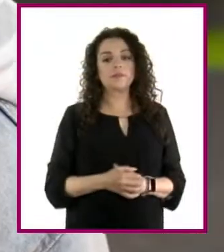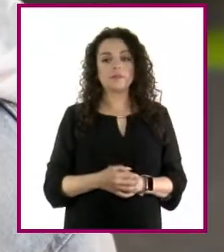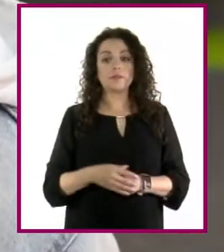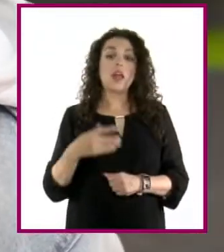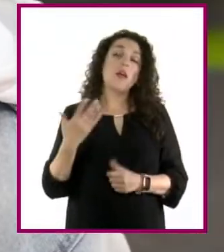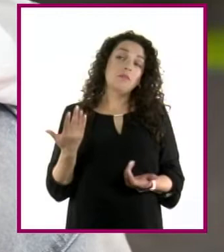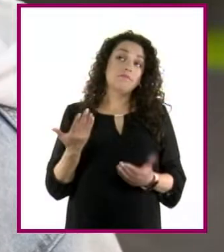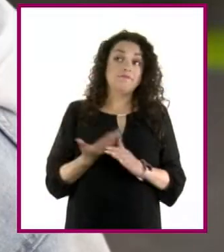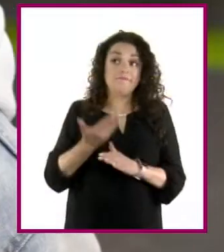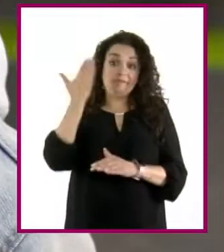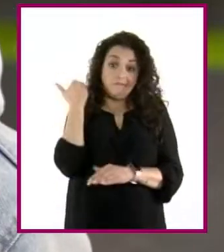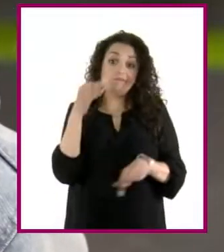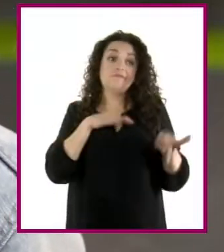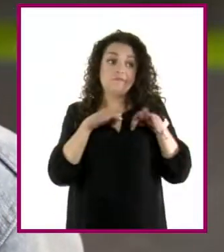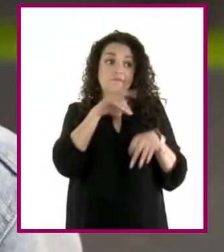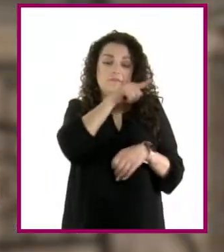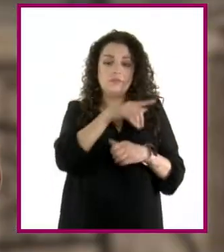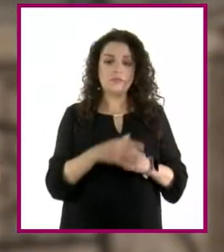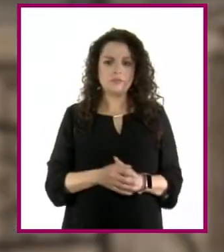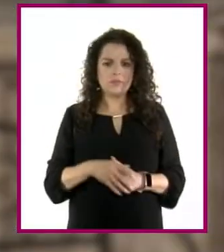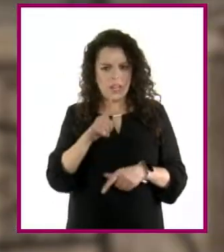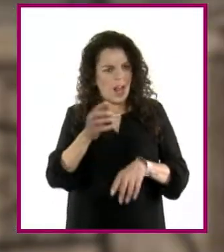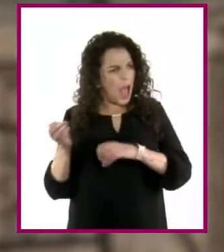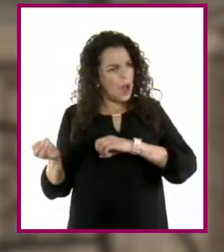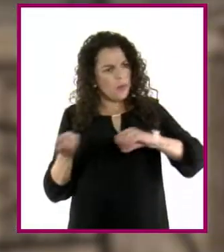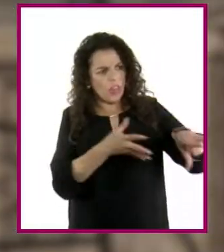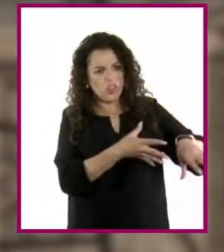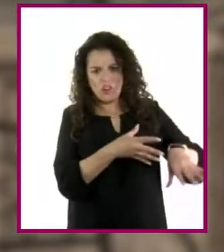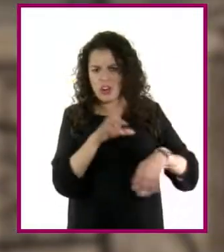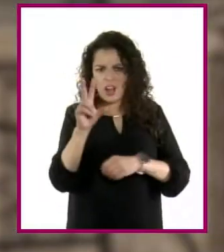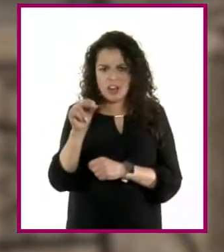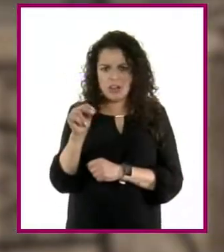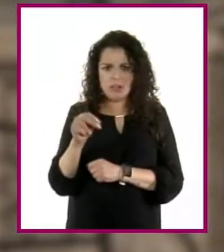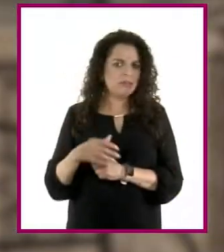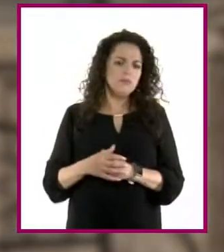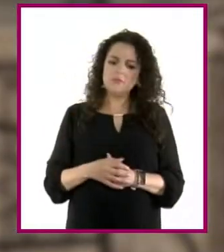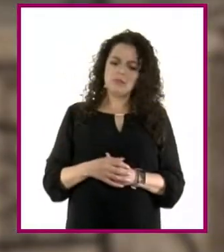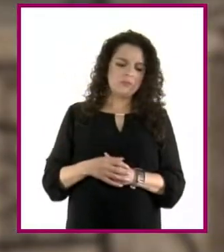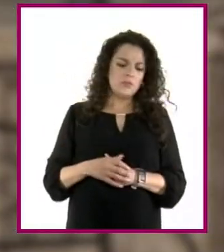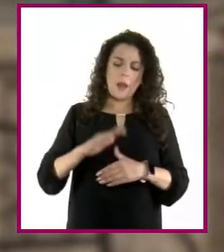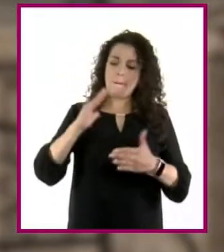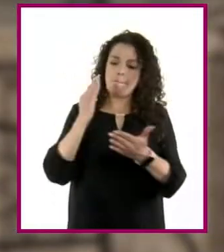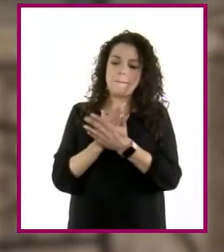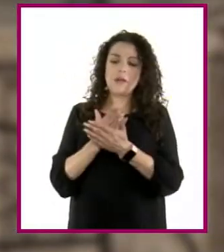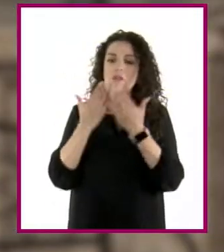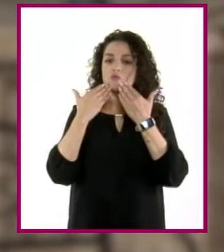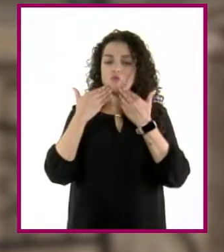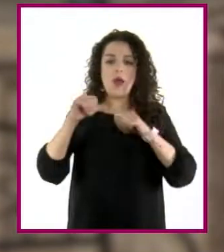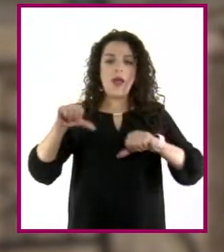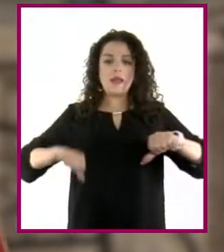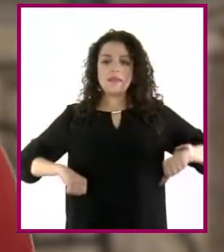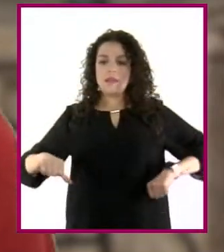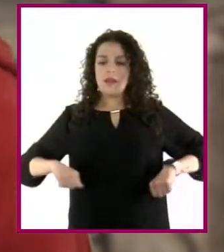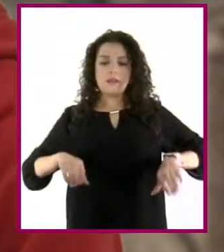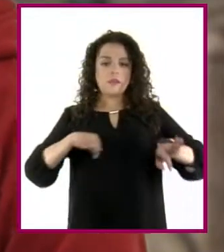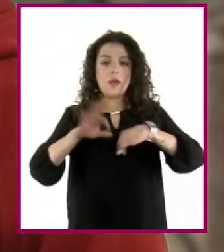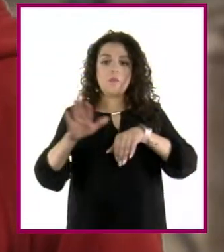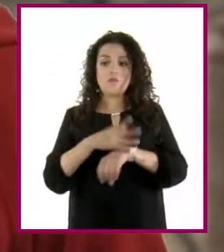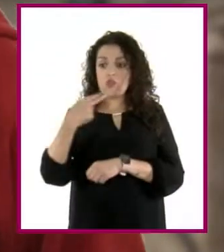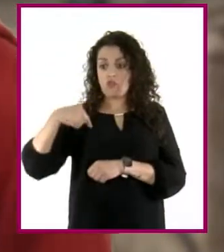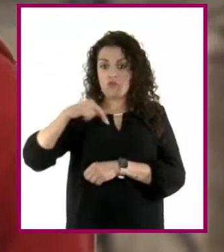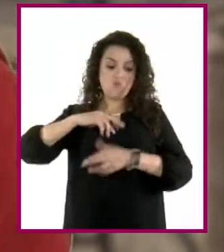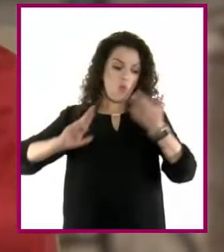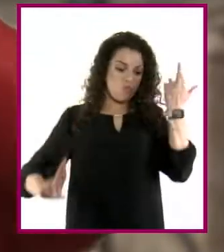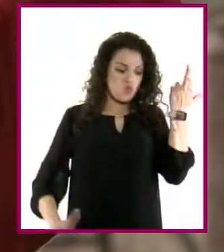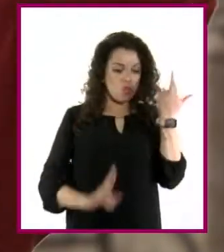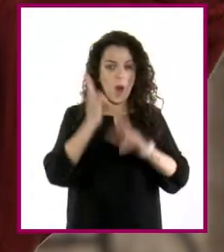trabajábamos. ¿La fábrica no estaba abandonada? No. Está en suspensión de actividades porque nos fuimos a huelga. Pero de